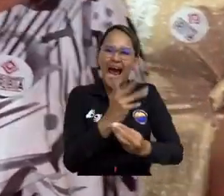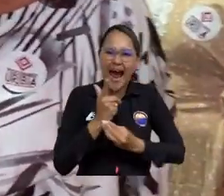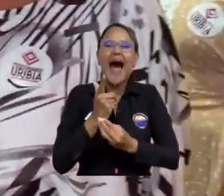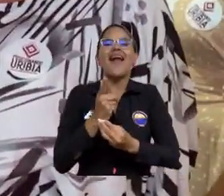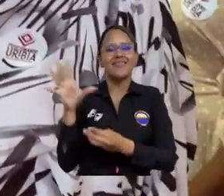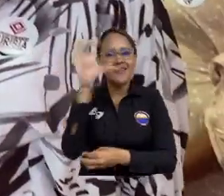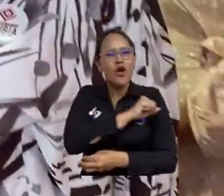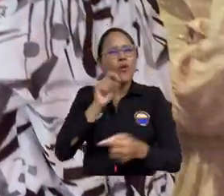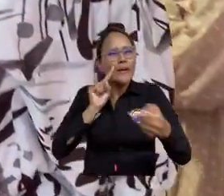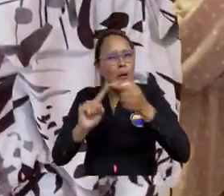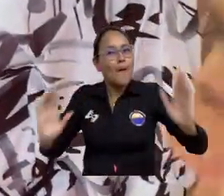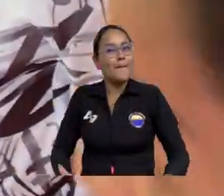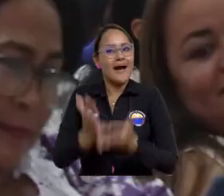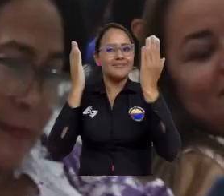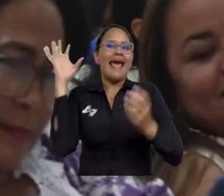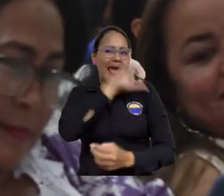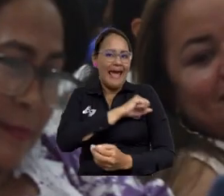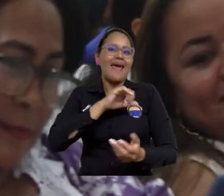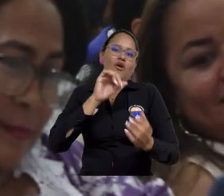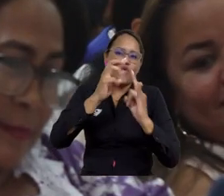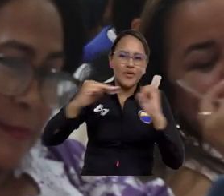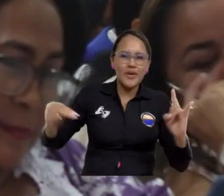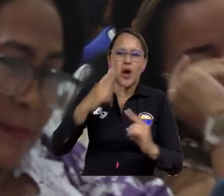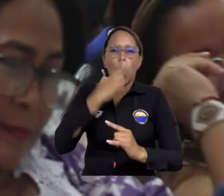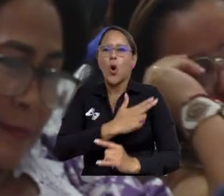lo que Unimagdalena demuestra su compromiso con la